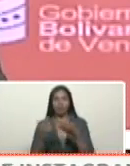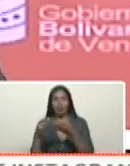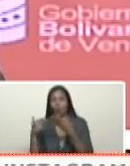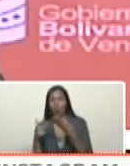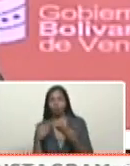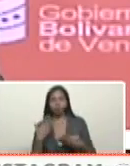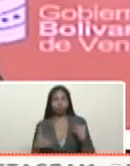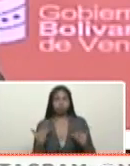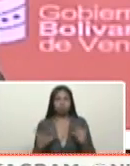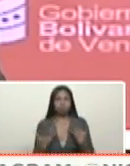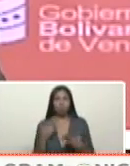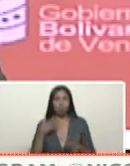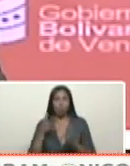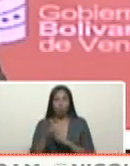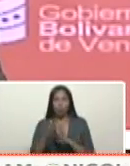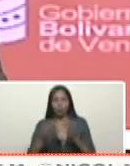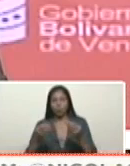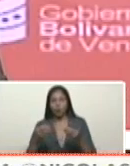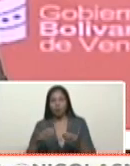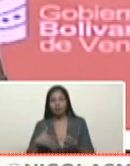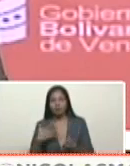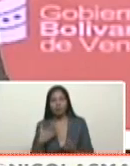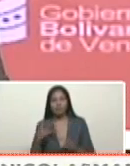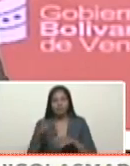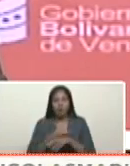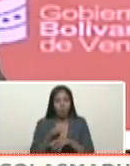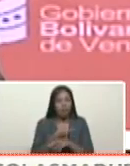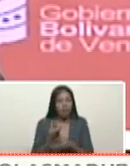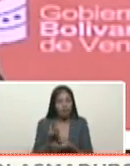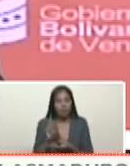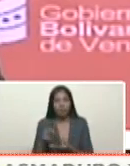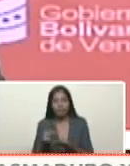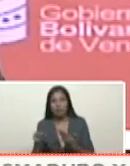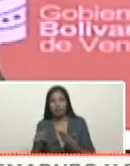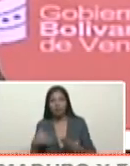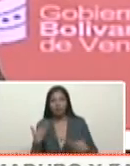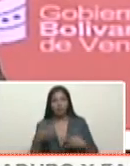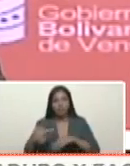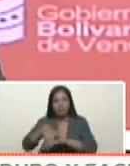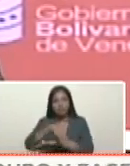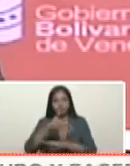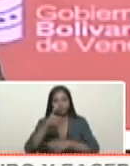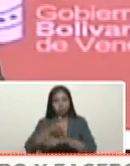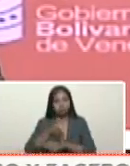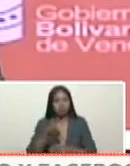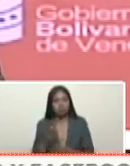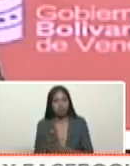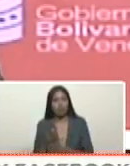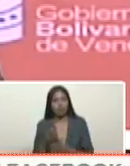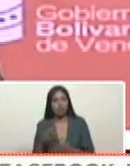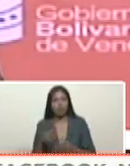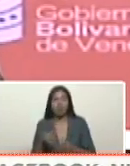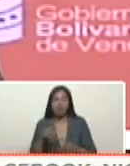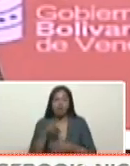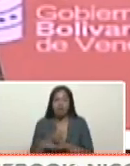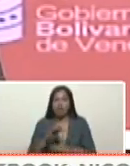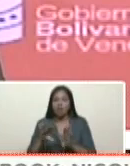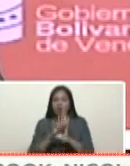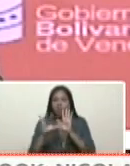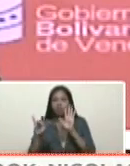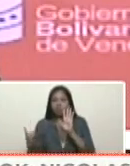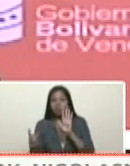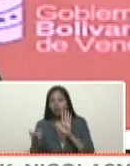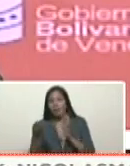Una secuencia de acciones de Estado, de acciones de gobierno, de acciones de calle, de acciones constitucionales, de